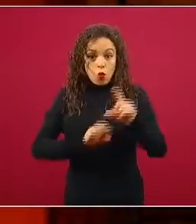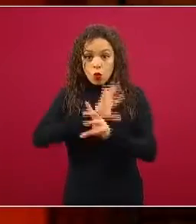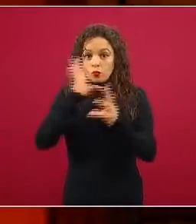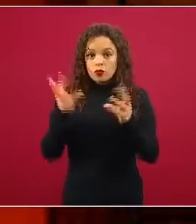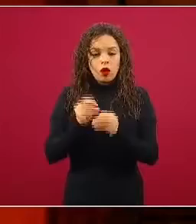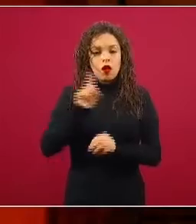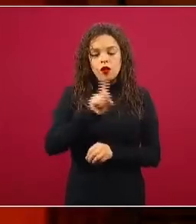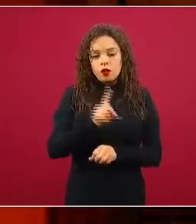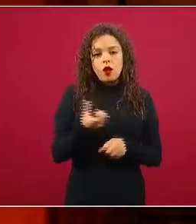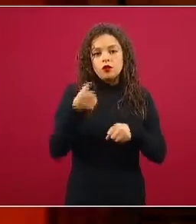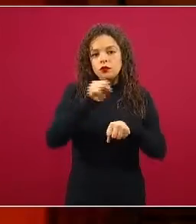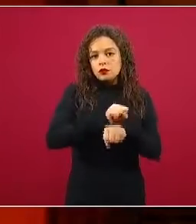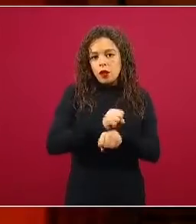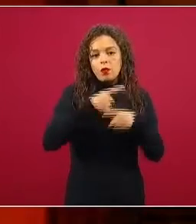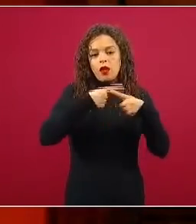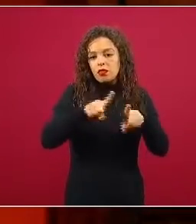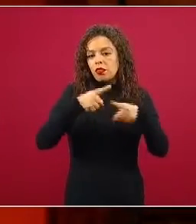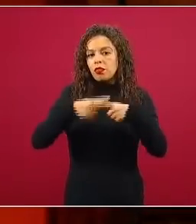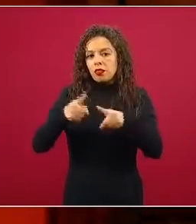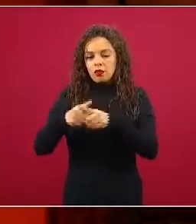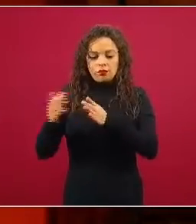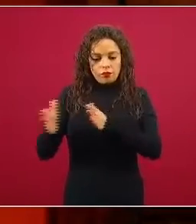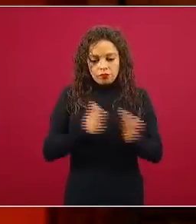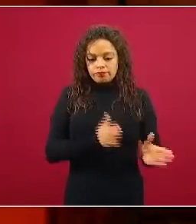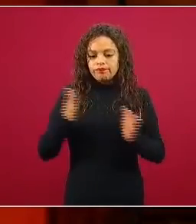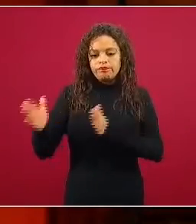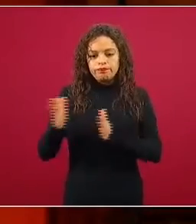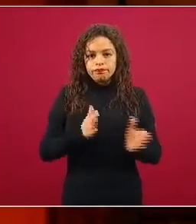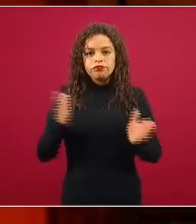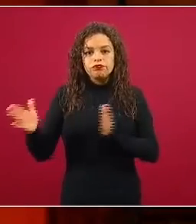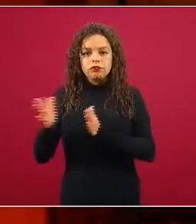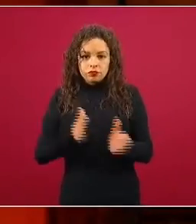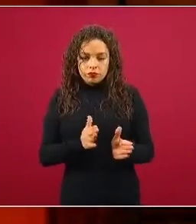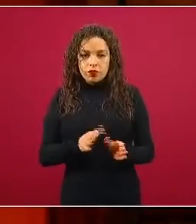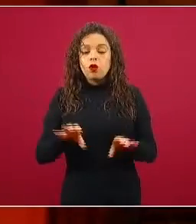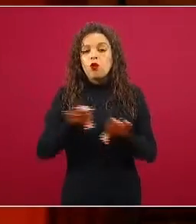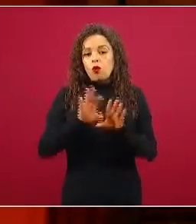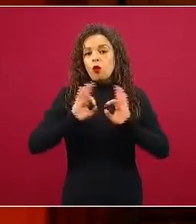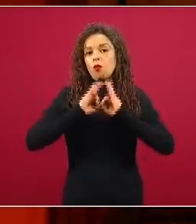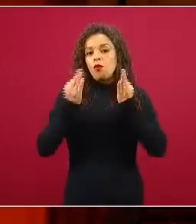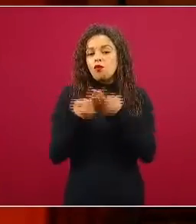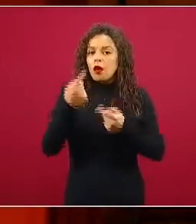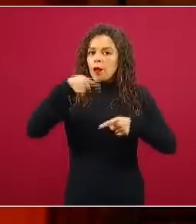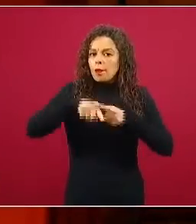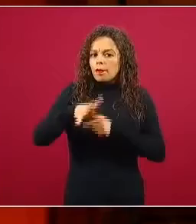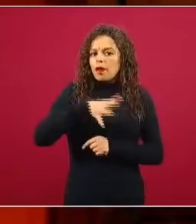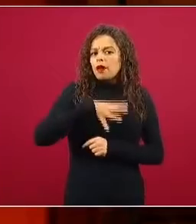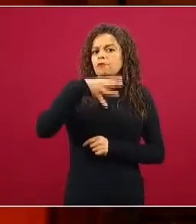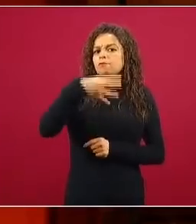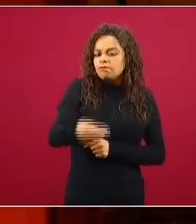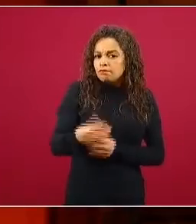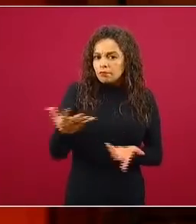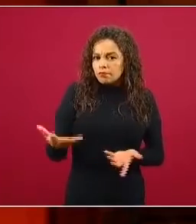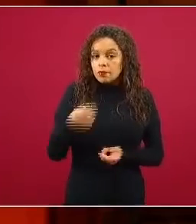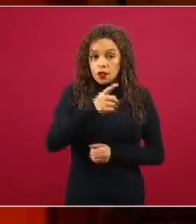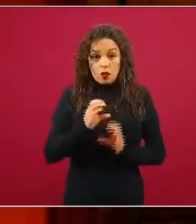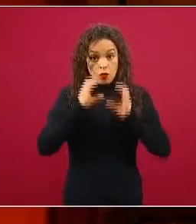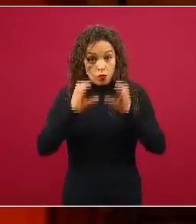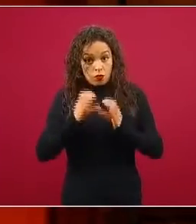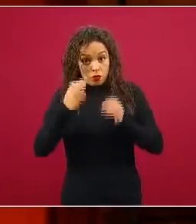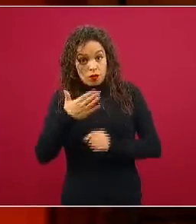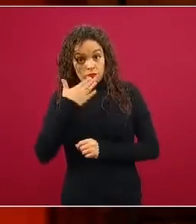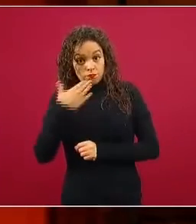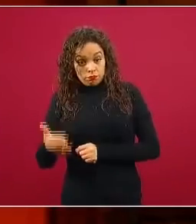semanas, dependiendo de cómo haya iniciado la transmisión, qué tan efectivas hayan sido las medidas de la jornada de